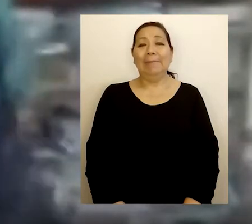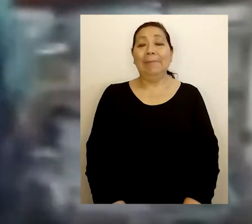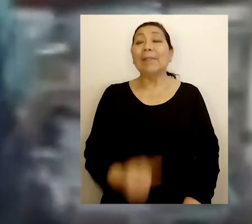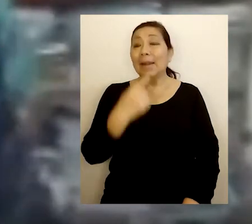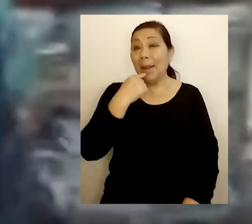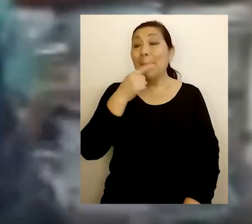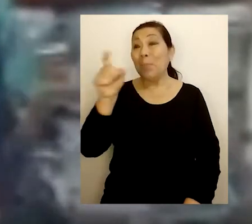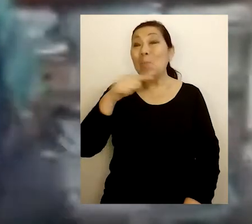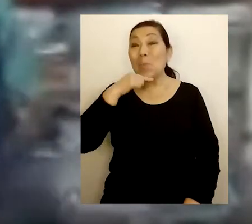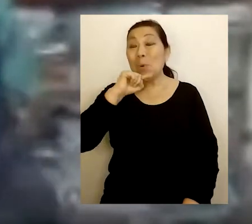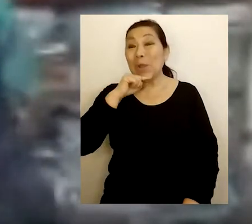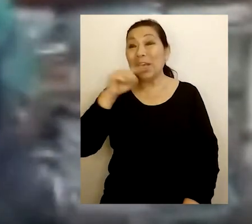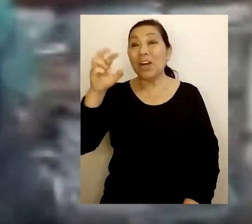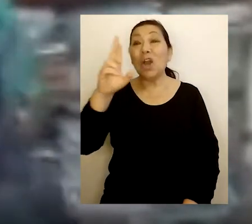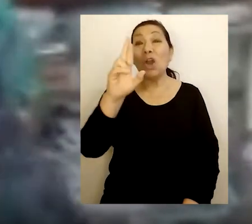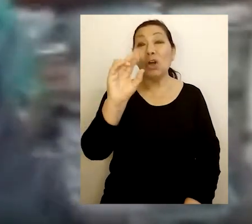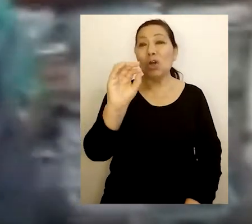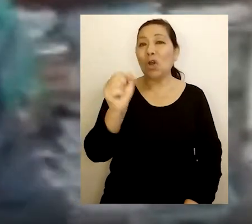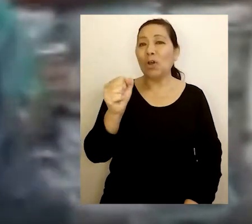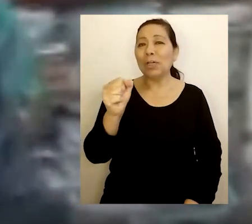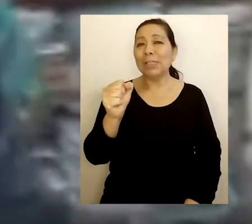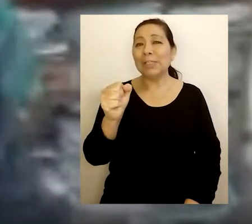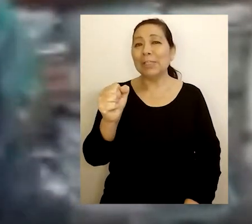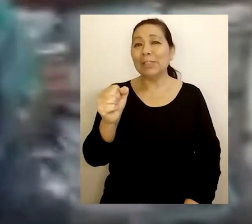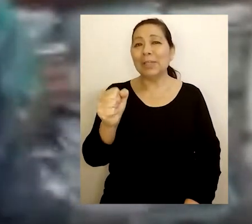la agraviada, Rosa Maga, que era su esposa,